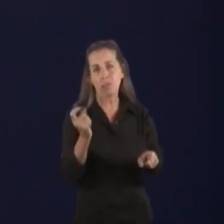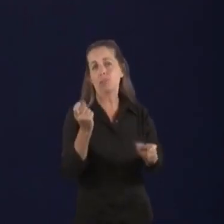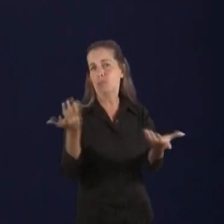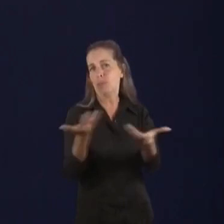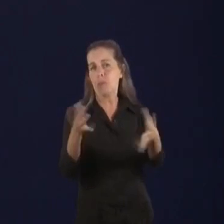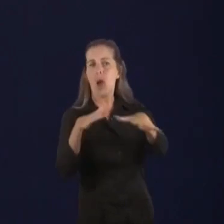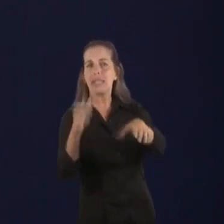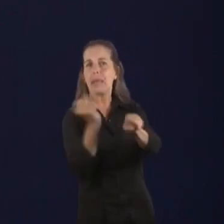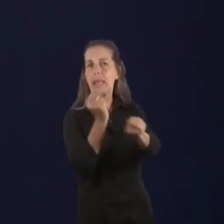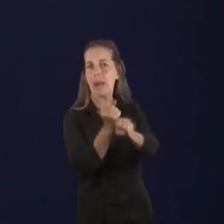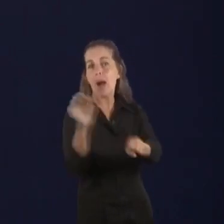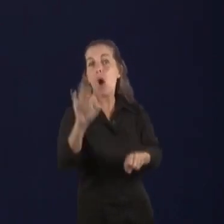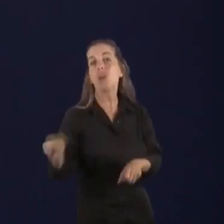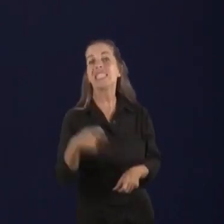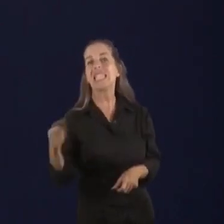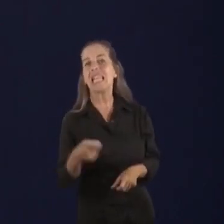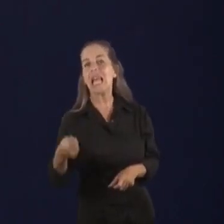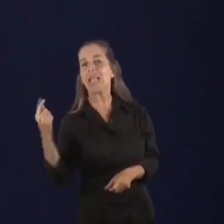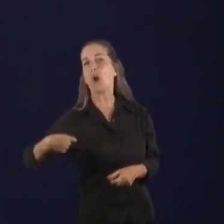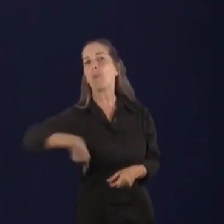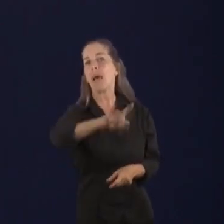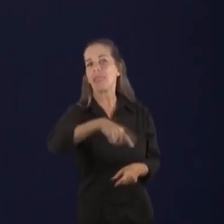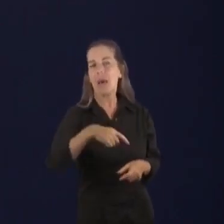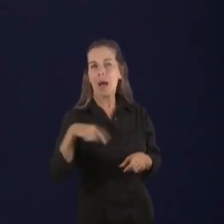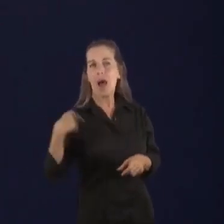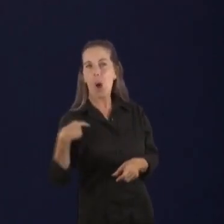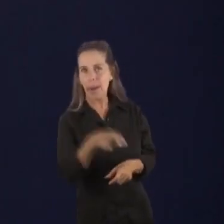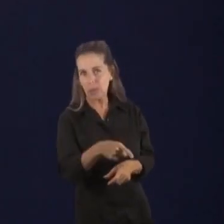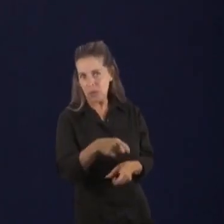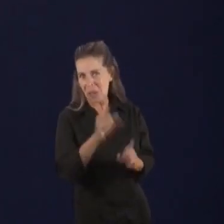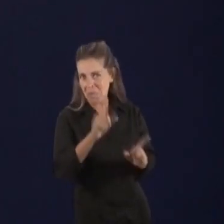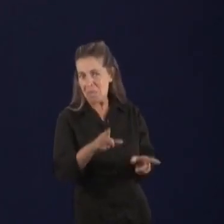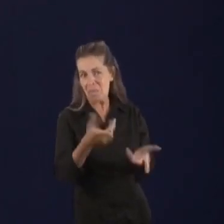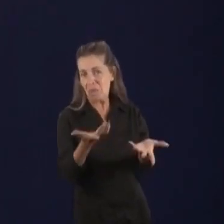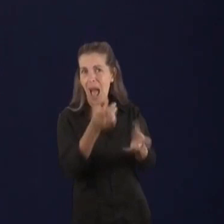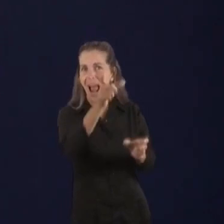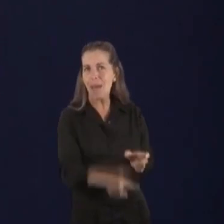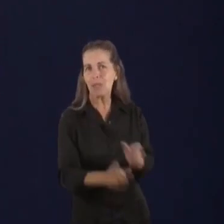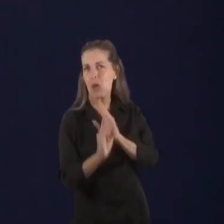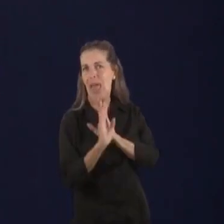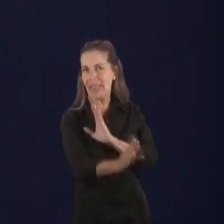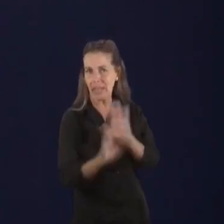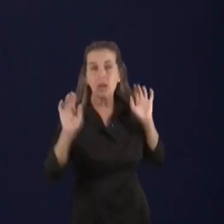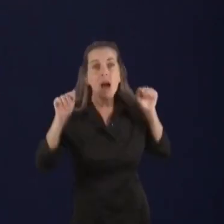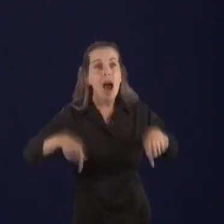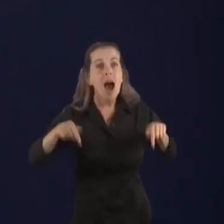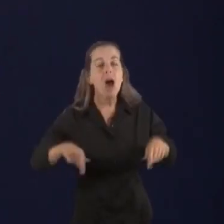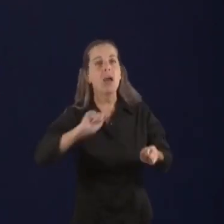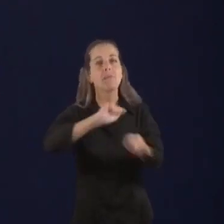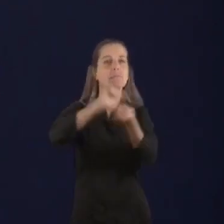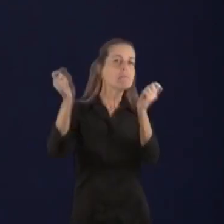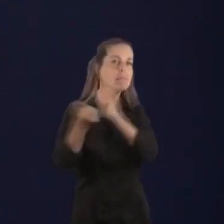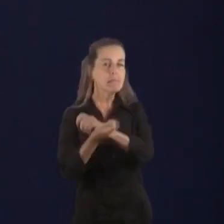la actividad o el sindicato al que pertenecían. Así que esto les va a dar mucha